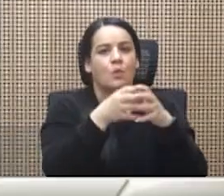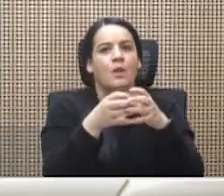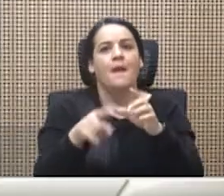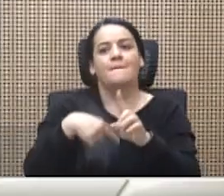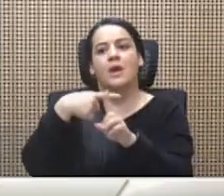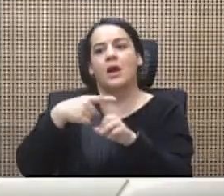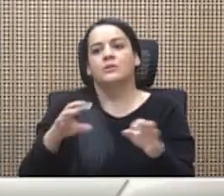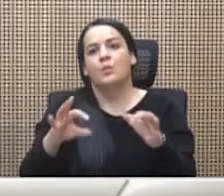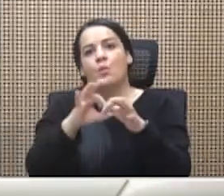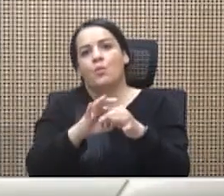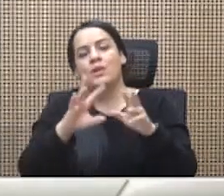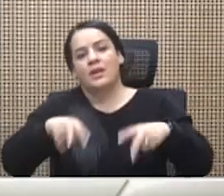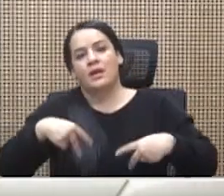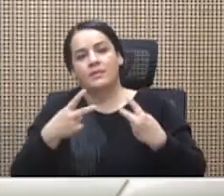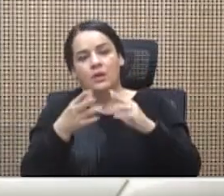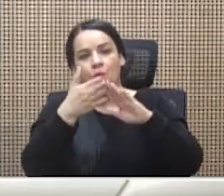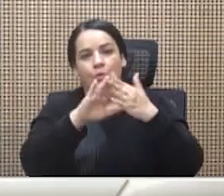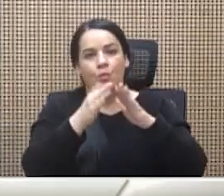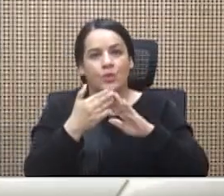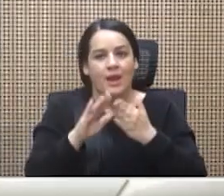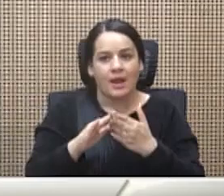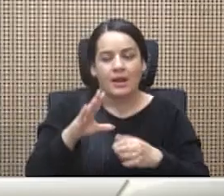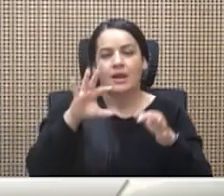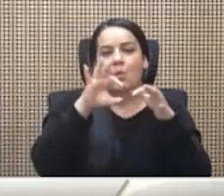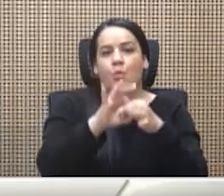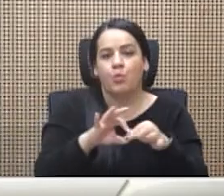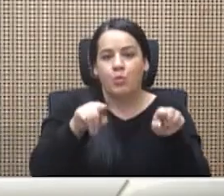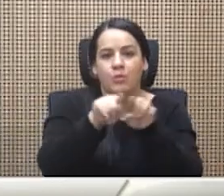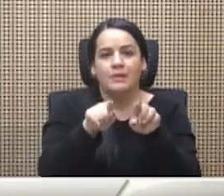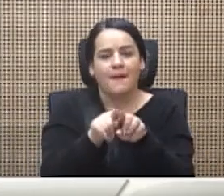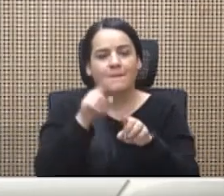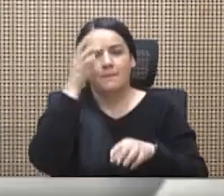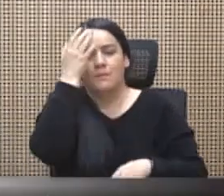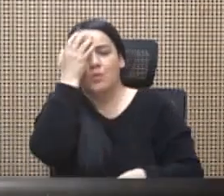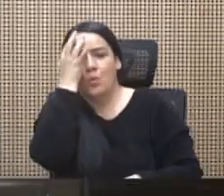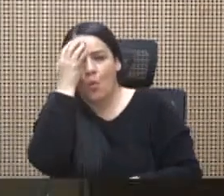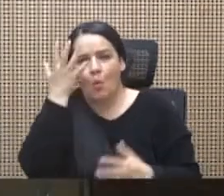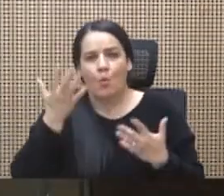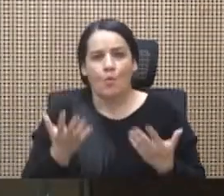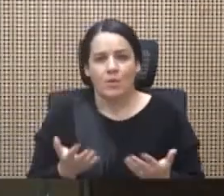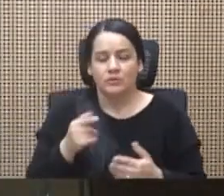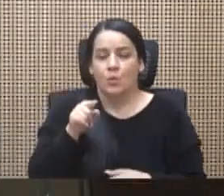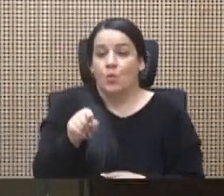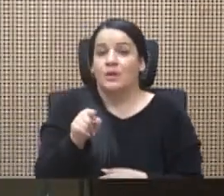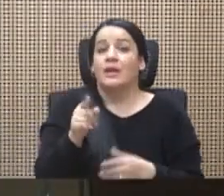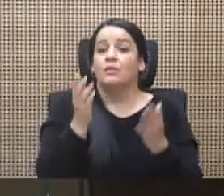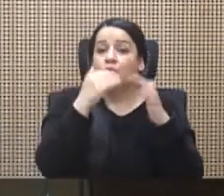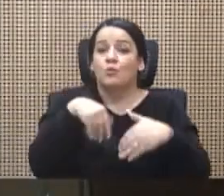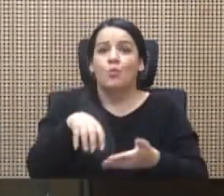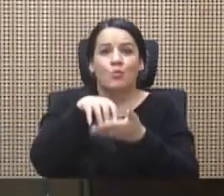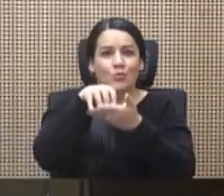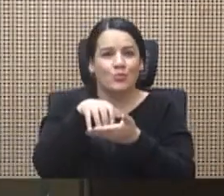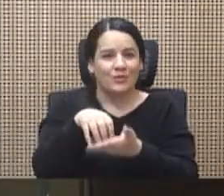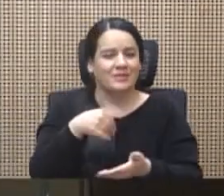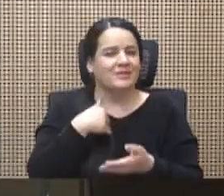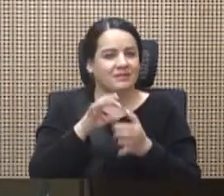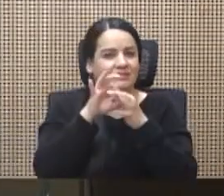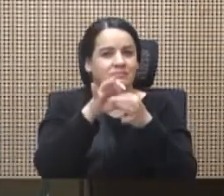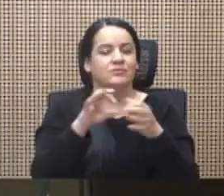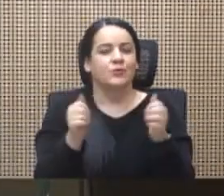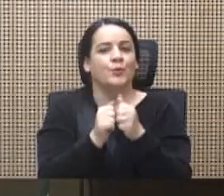une también la vida comunal y que une las preocupaciones sin duda alguna tiene que ver con el